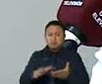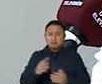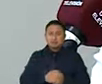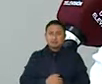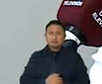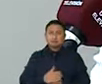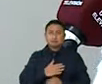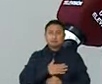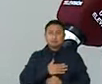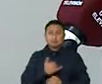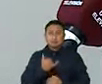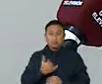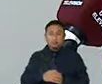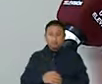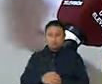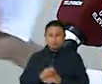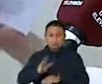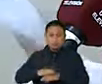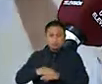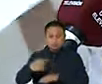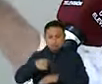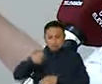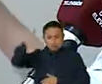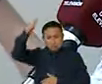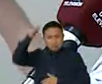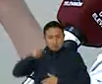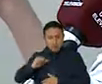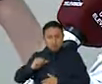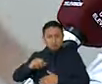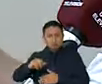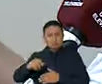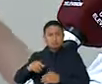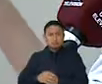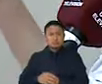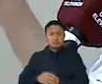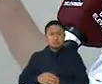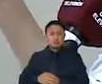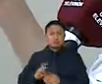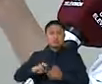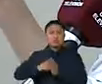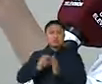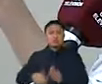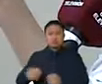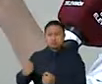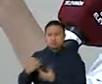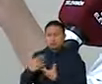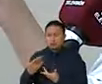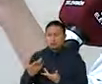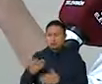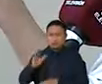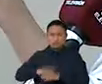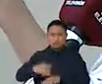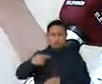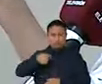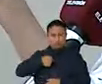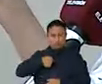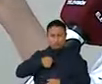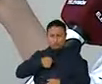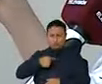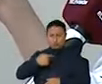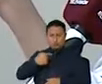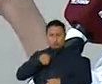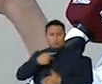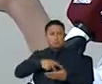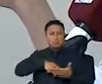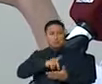dudas con la notificación que el día de ayer me hace la Contraloría General del Estado con una supuesta responsabilidad por haber